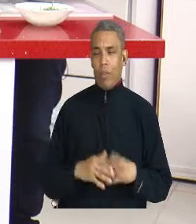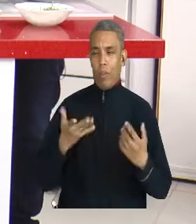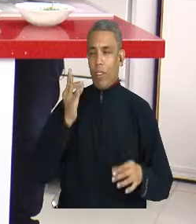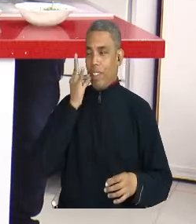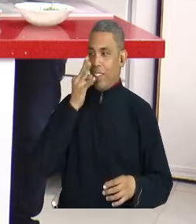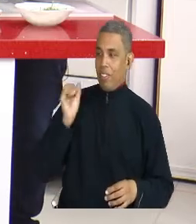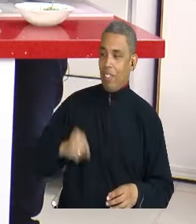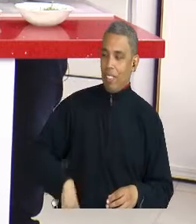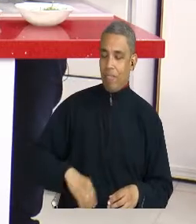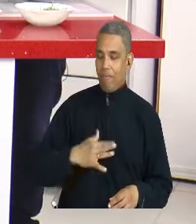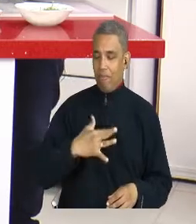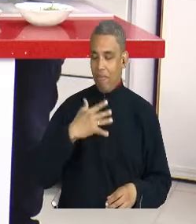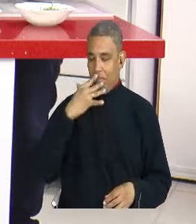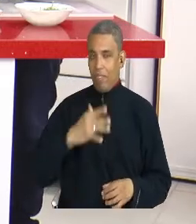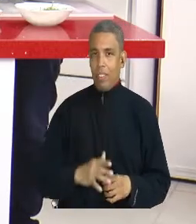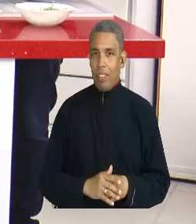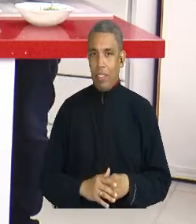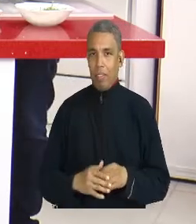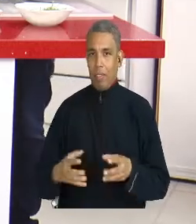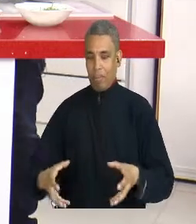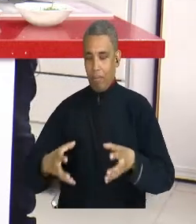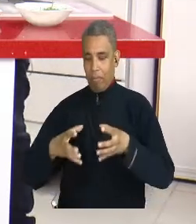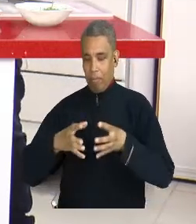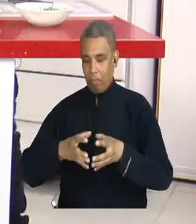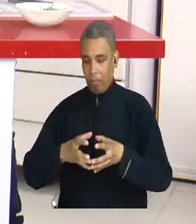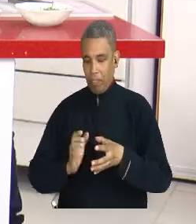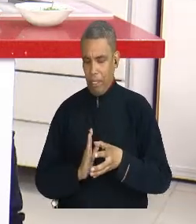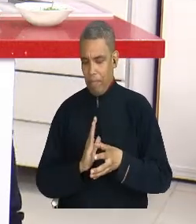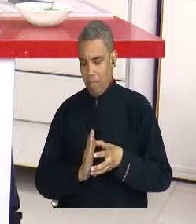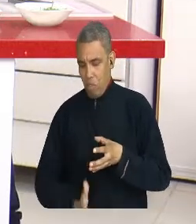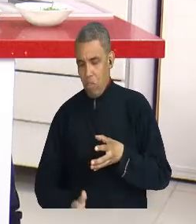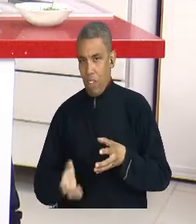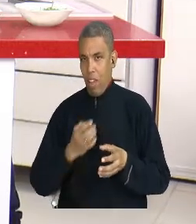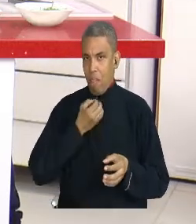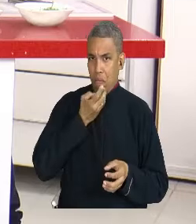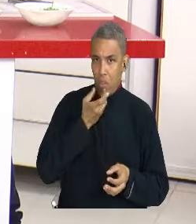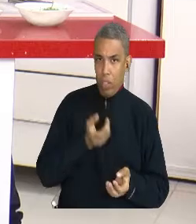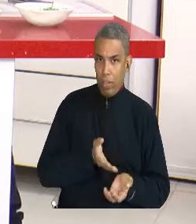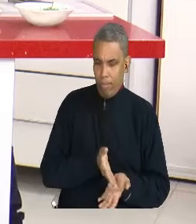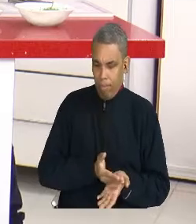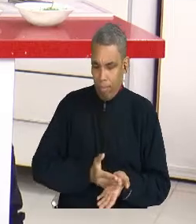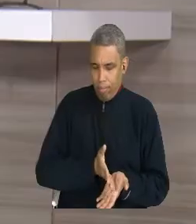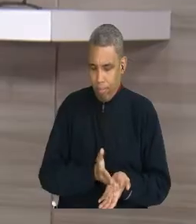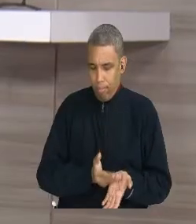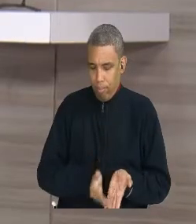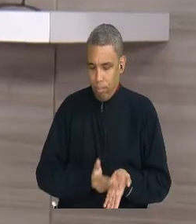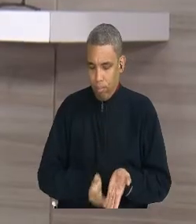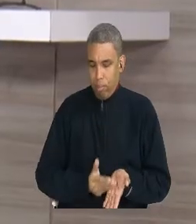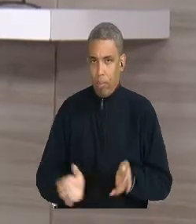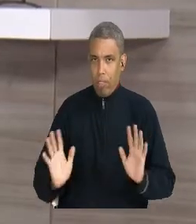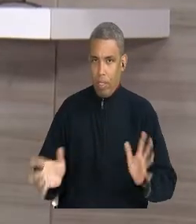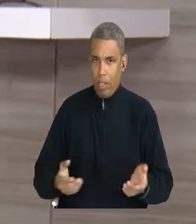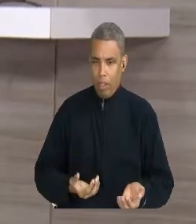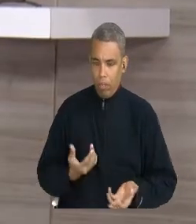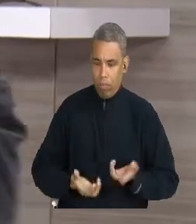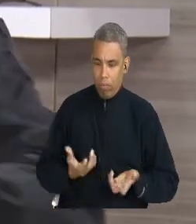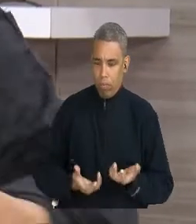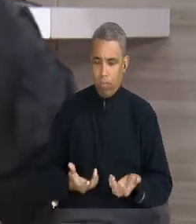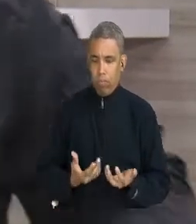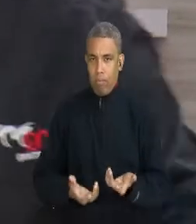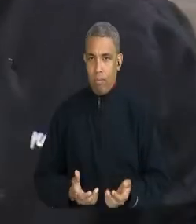Ya nuestro melón y nuestra tocineta se ha ido cocinando, ¿sí? Uh-huh. Entonces ya voy a retirar, a meter aquí la mano un poquitico.